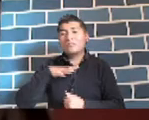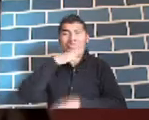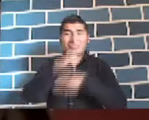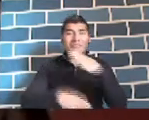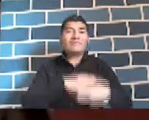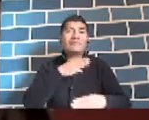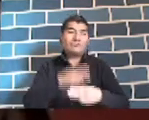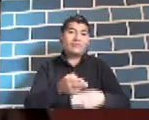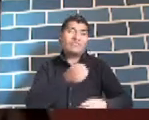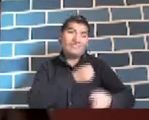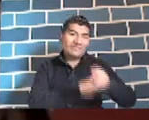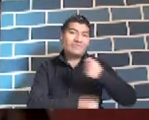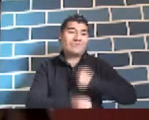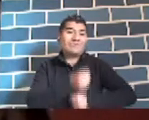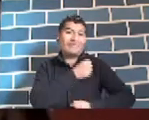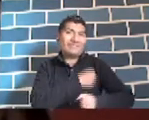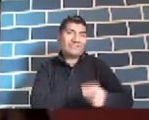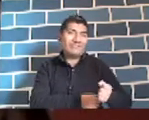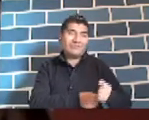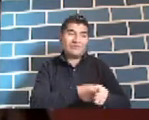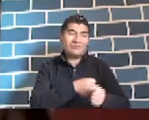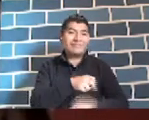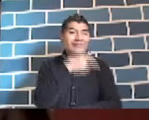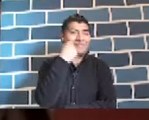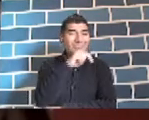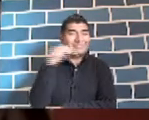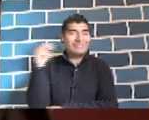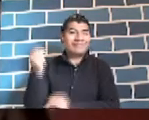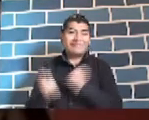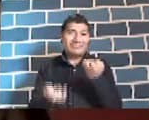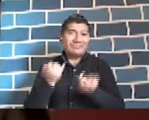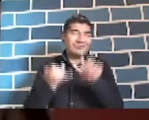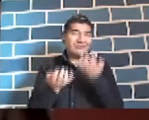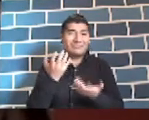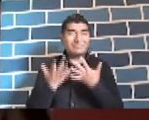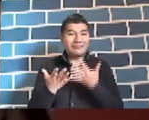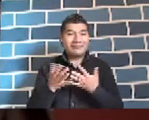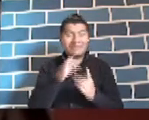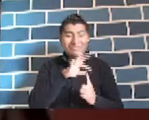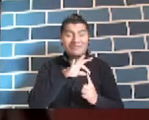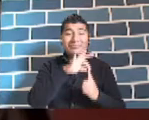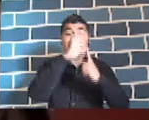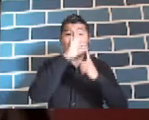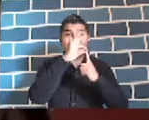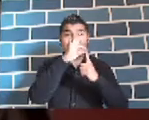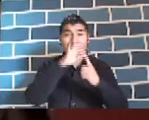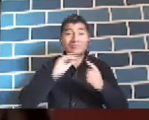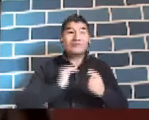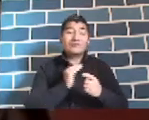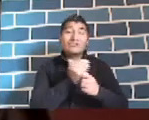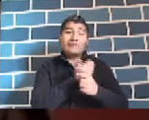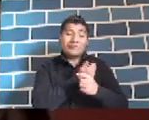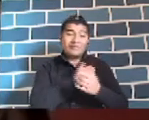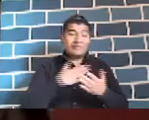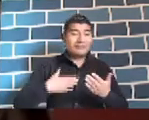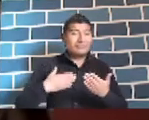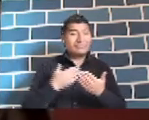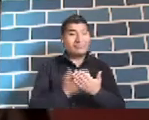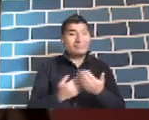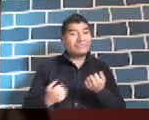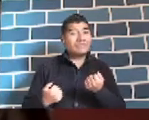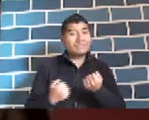mundo que sufren desastres ecológicos y en especial para nuestra sentida solidaridad